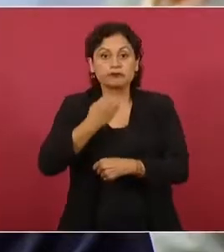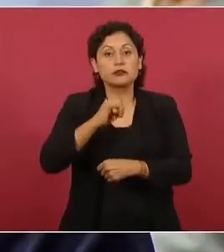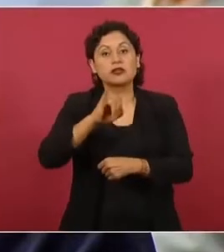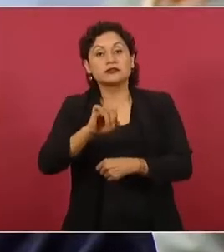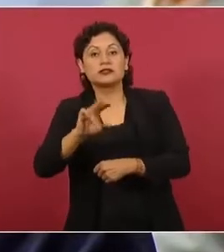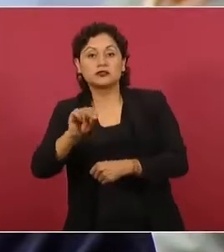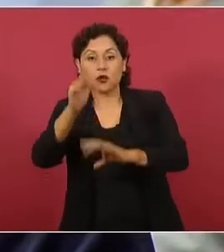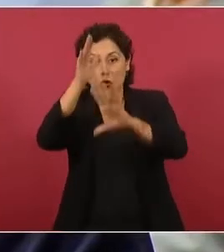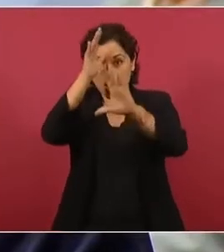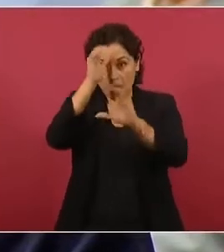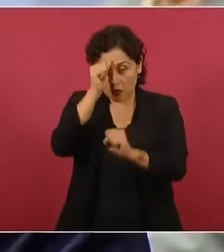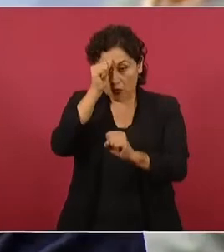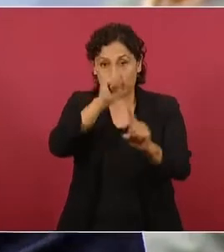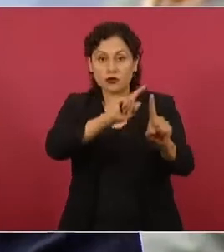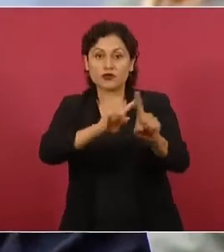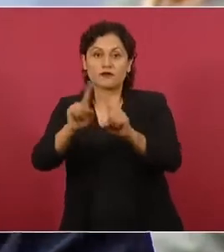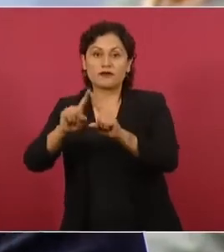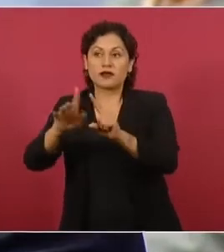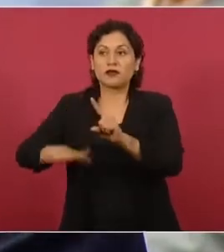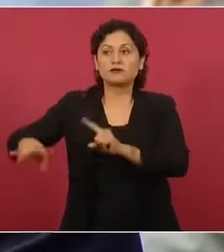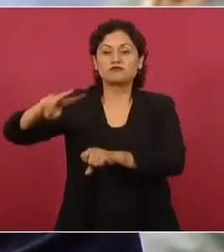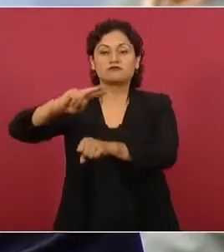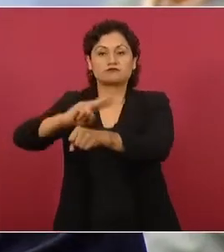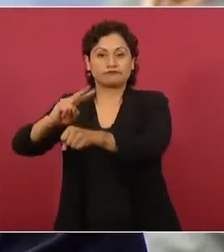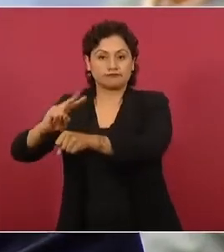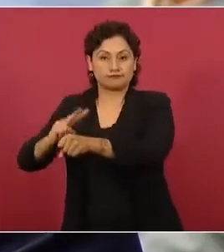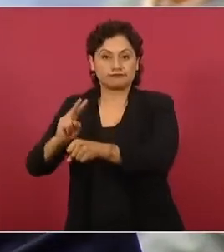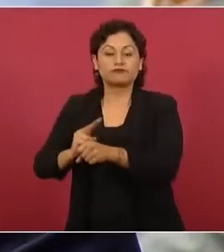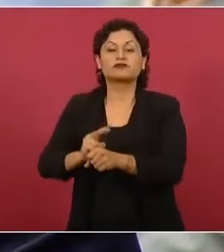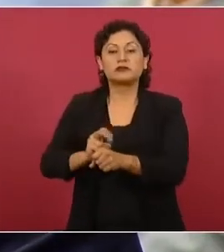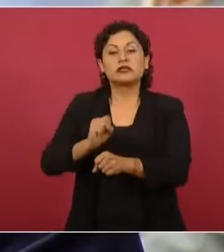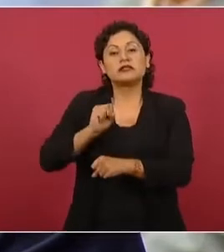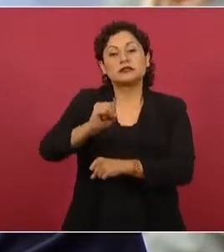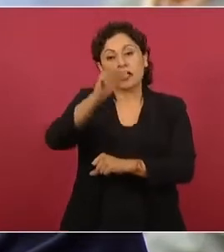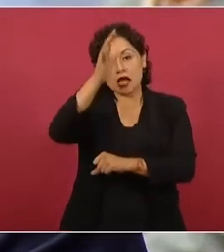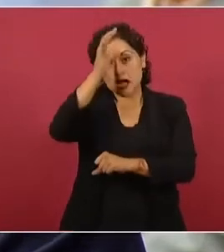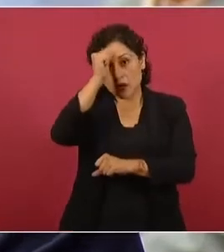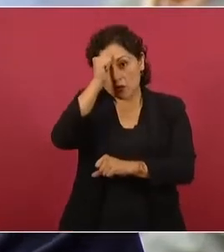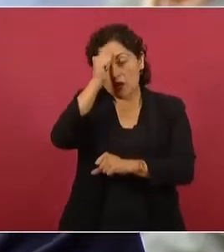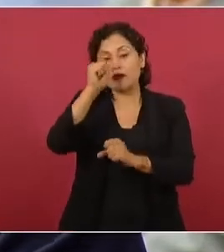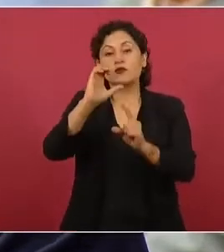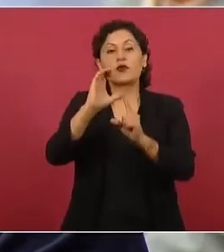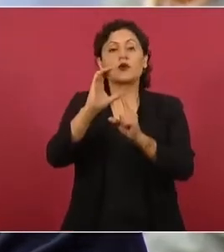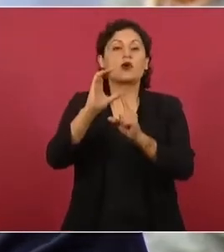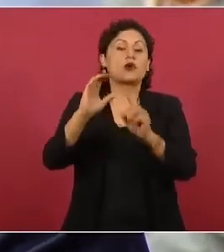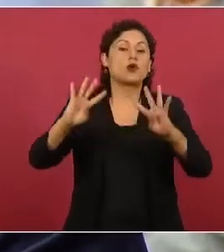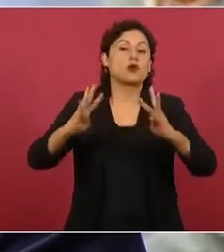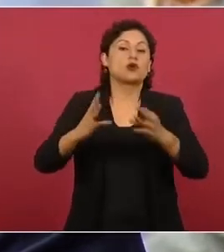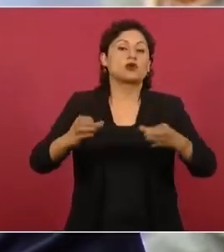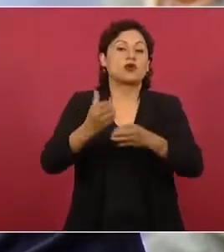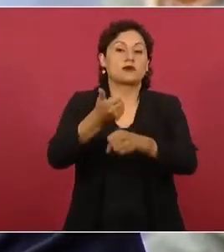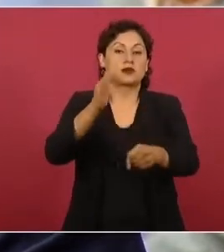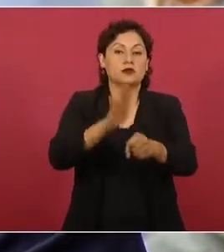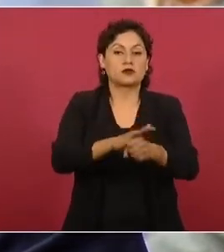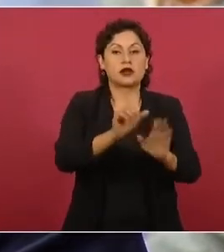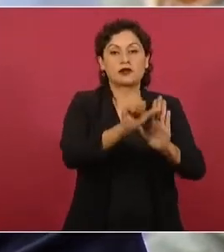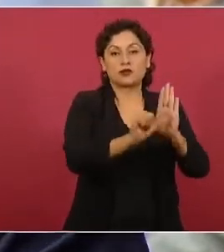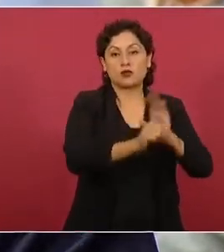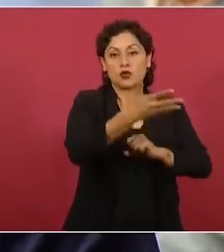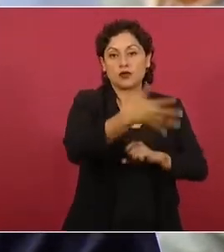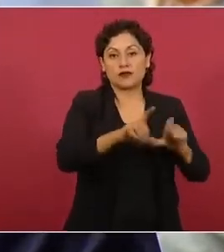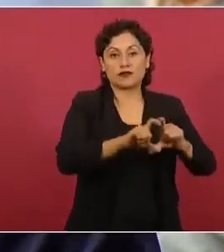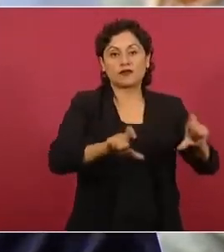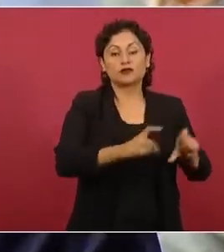dictámenes emitidos por el auditor externo y aprobados por el Consejo de Administración en cumplimiento del artículo 10, fracción 2 de la Ley